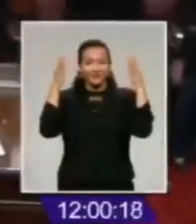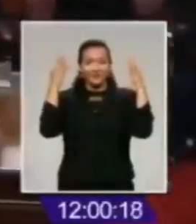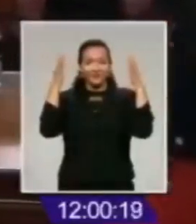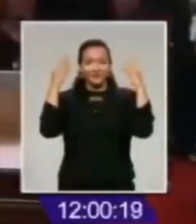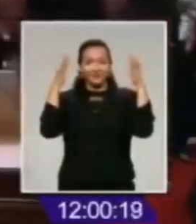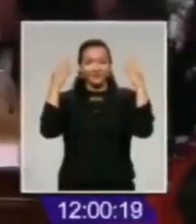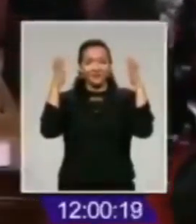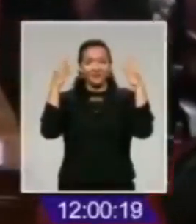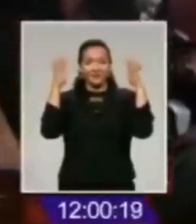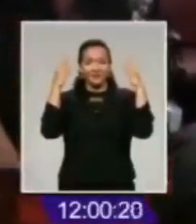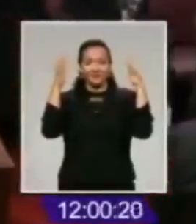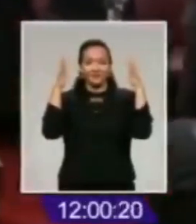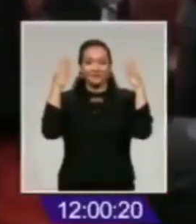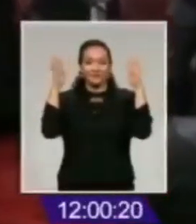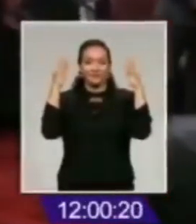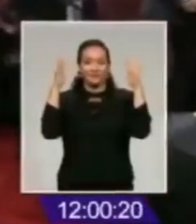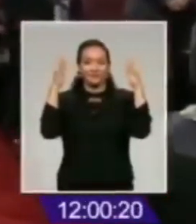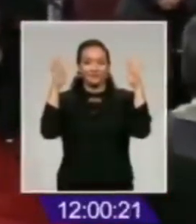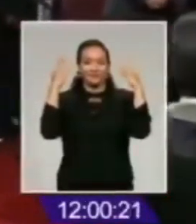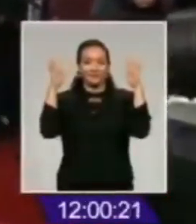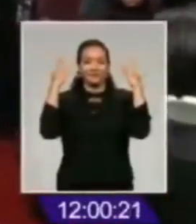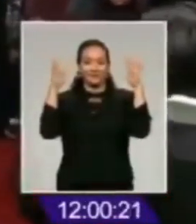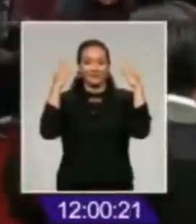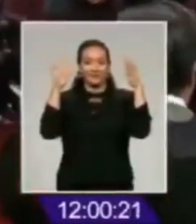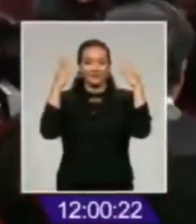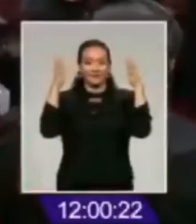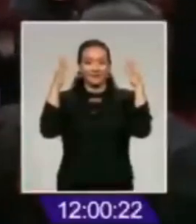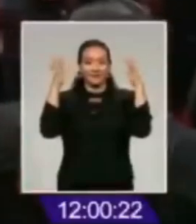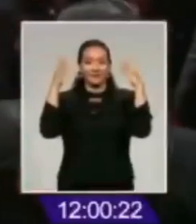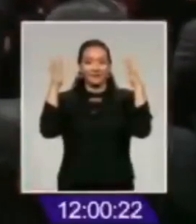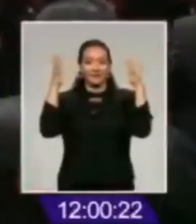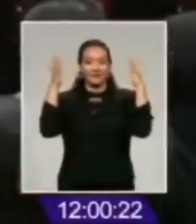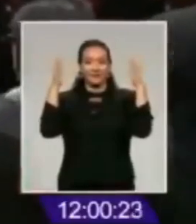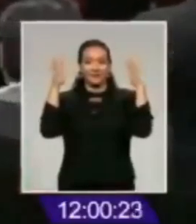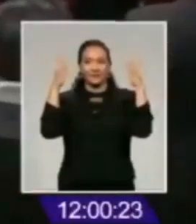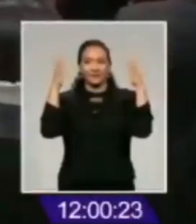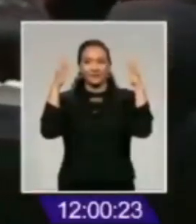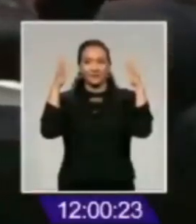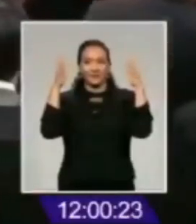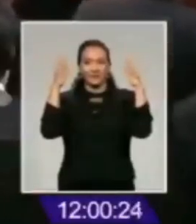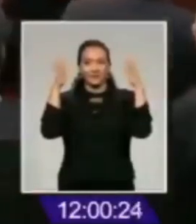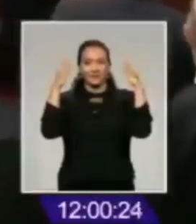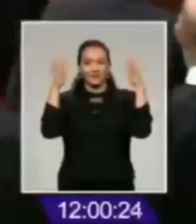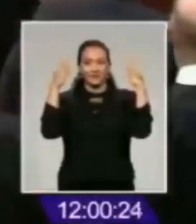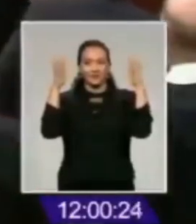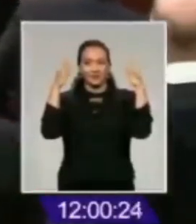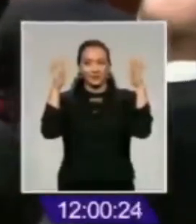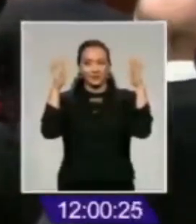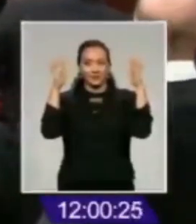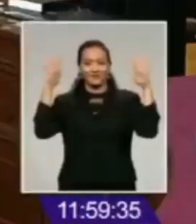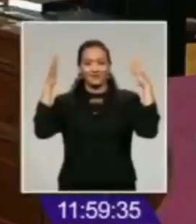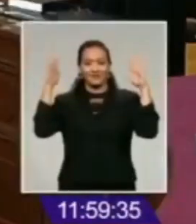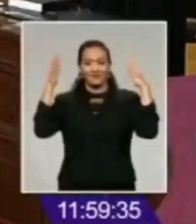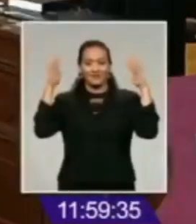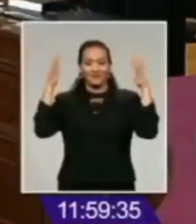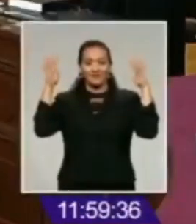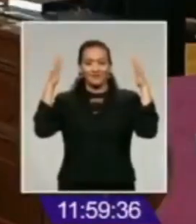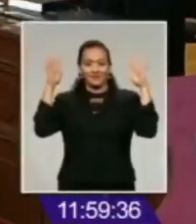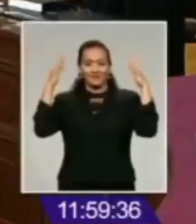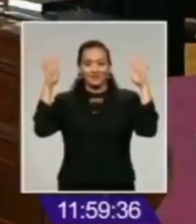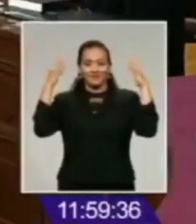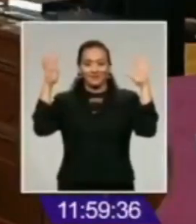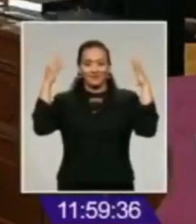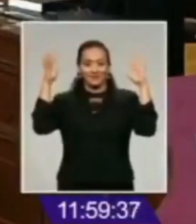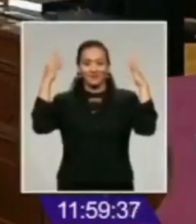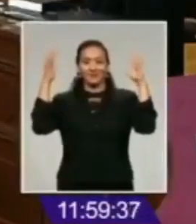Un pésimo trabajo hizo en la presidencia de la Suprema Corte de Justicia. Hoy le preguntan a Yasmín Esquivel